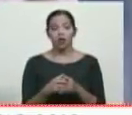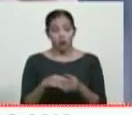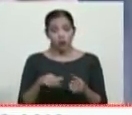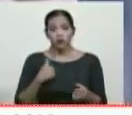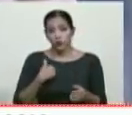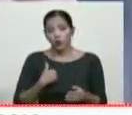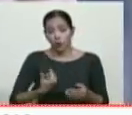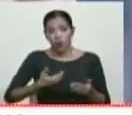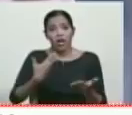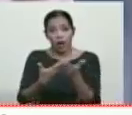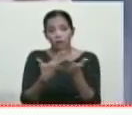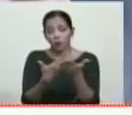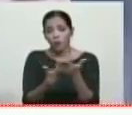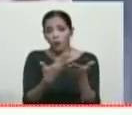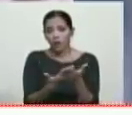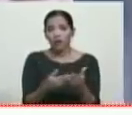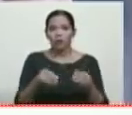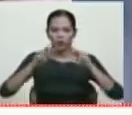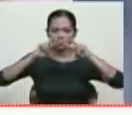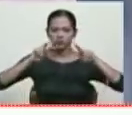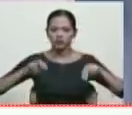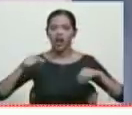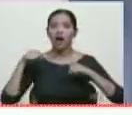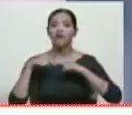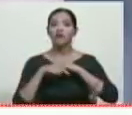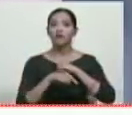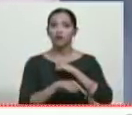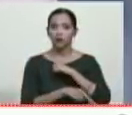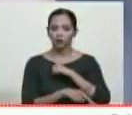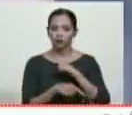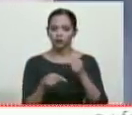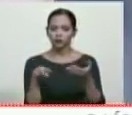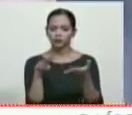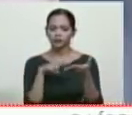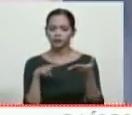proponer, voy a estudiar a fondo y además hacer el